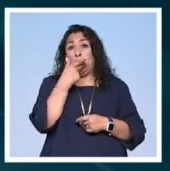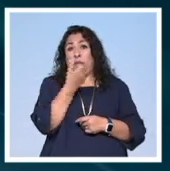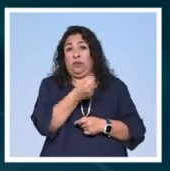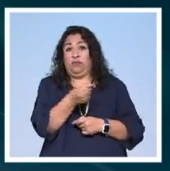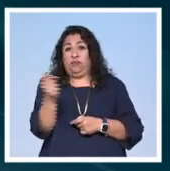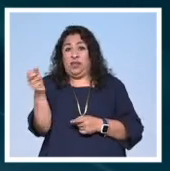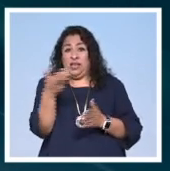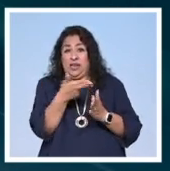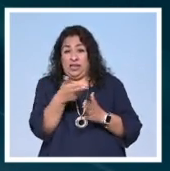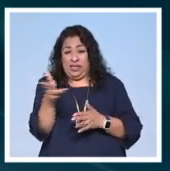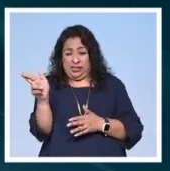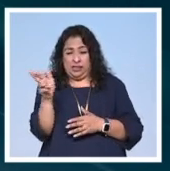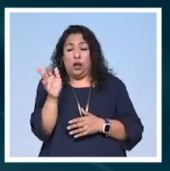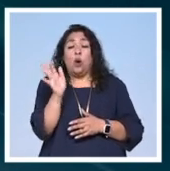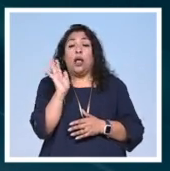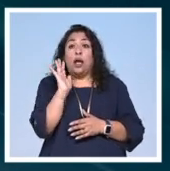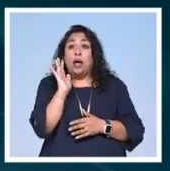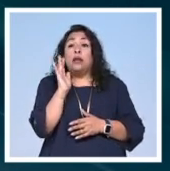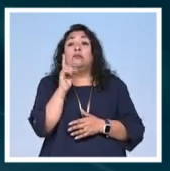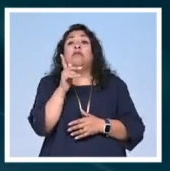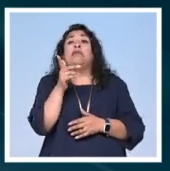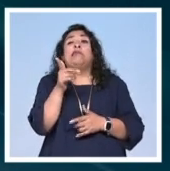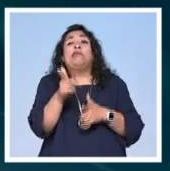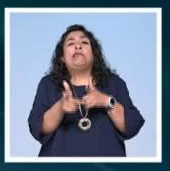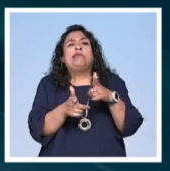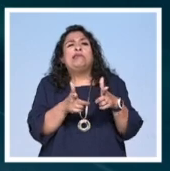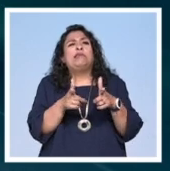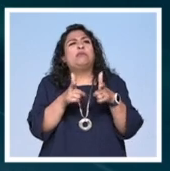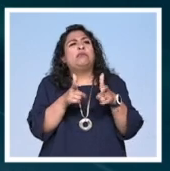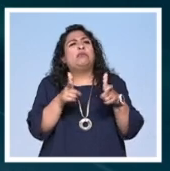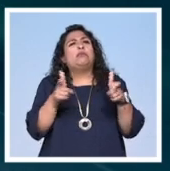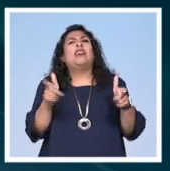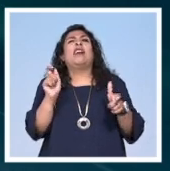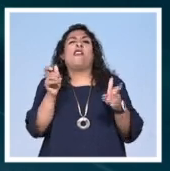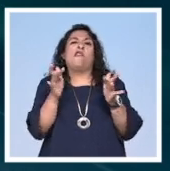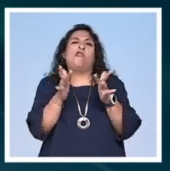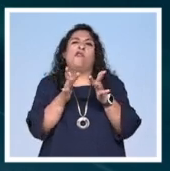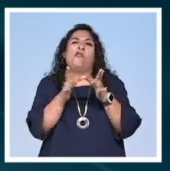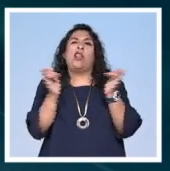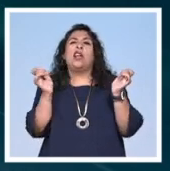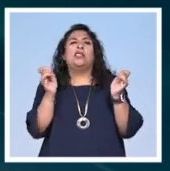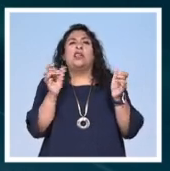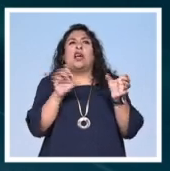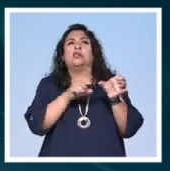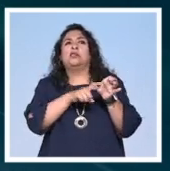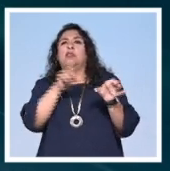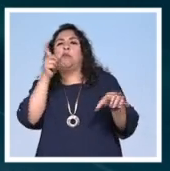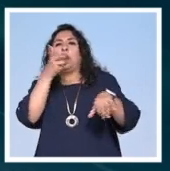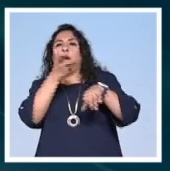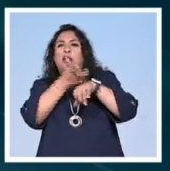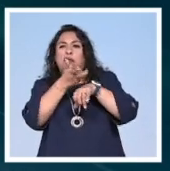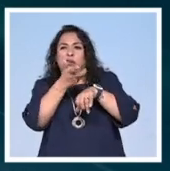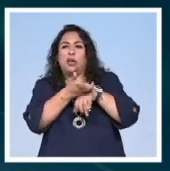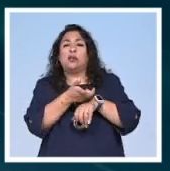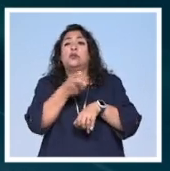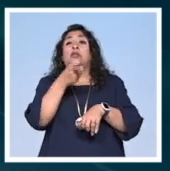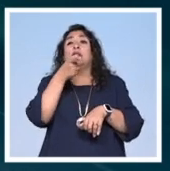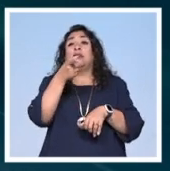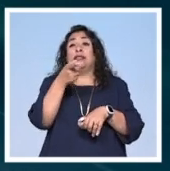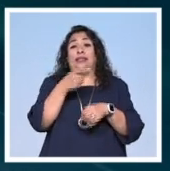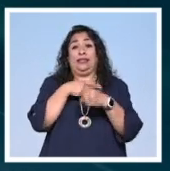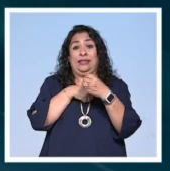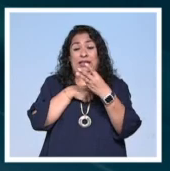Bernard bubul esta lentitud se debe a que Francia se está desam merican Pues con excepción de las tres